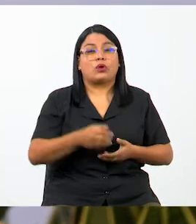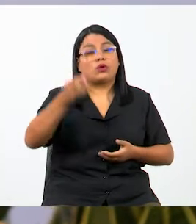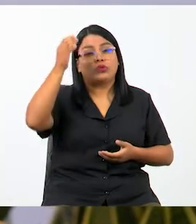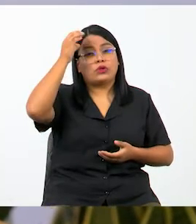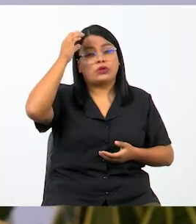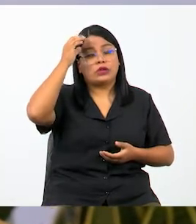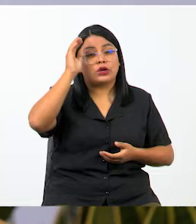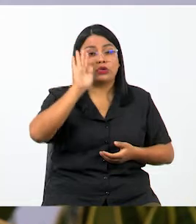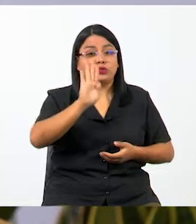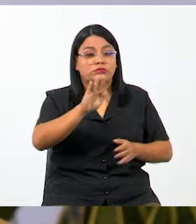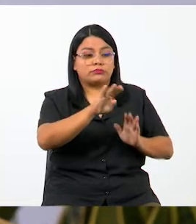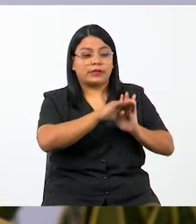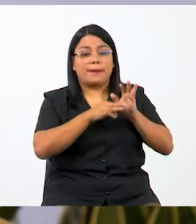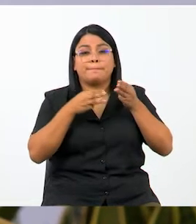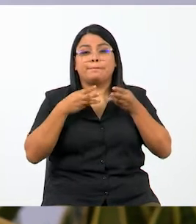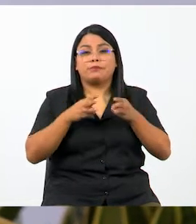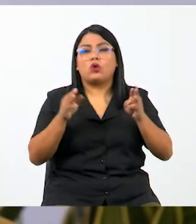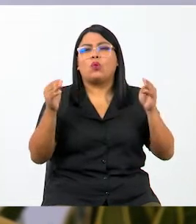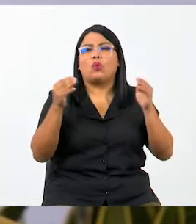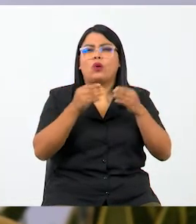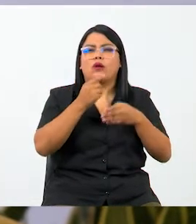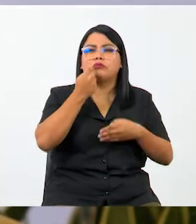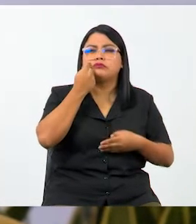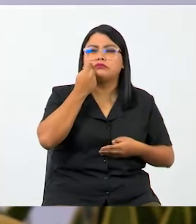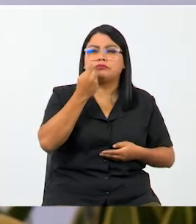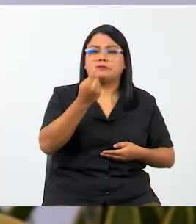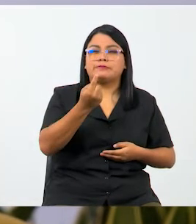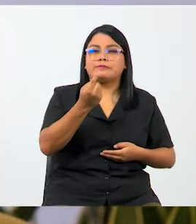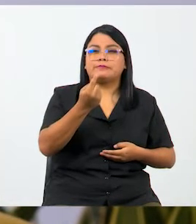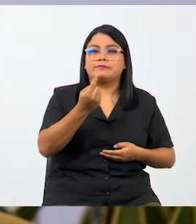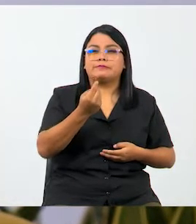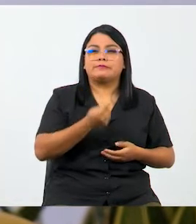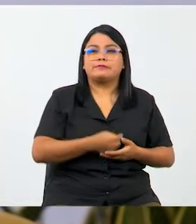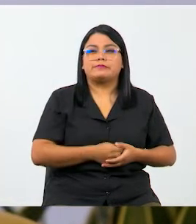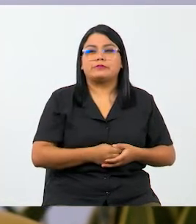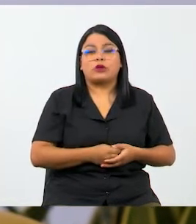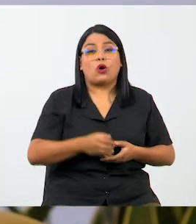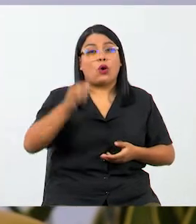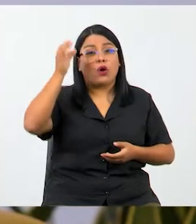también encontraremos una sección que se llama Conoce tu libro de texto.